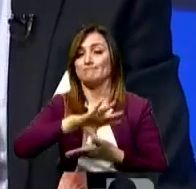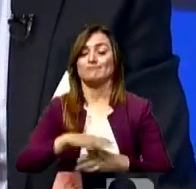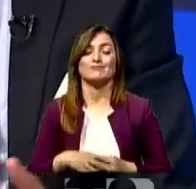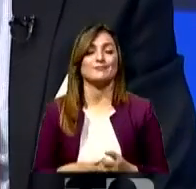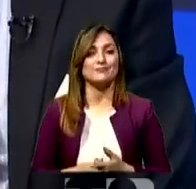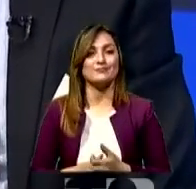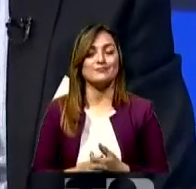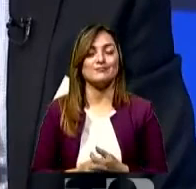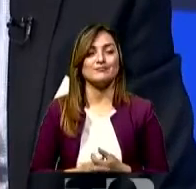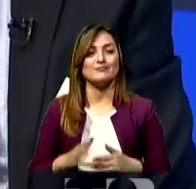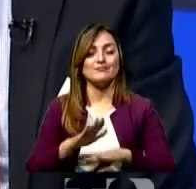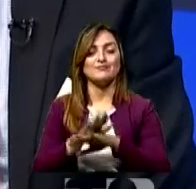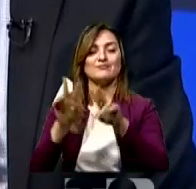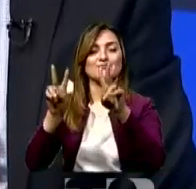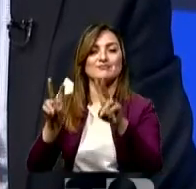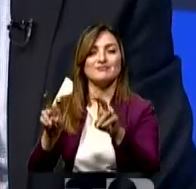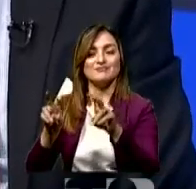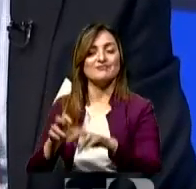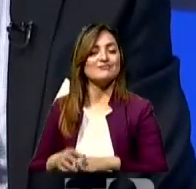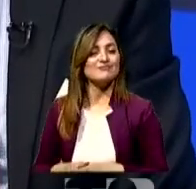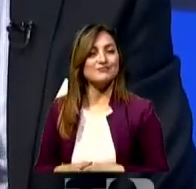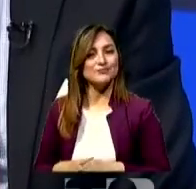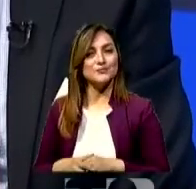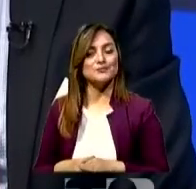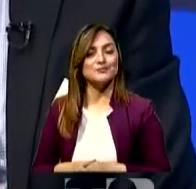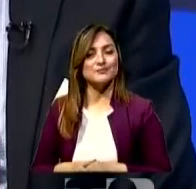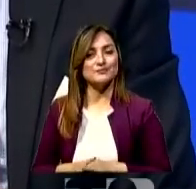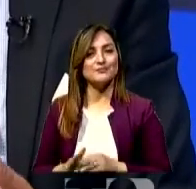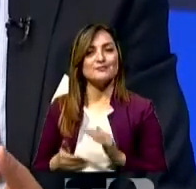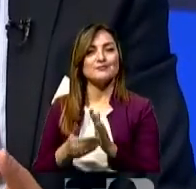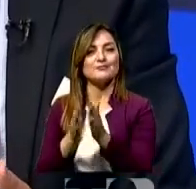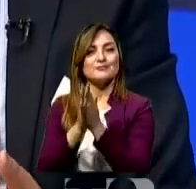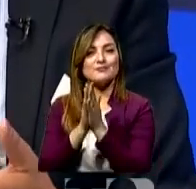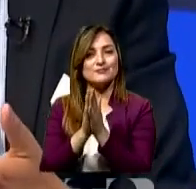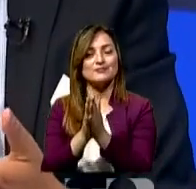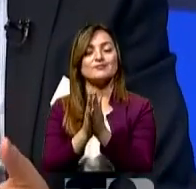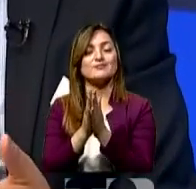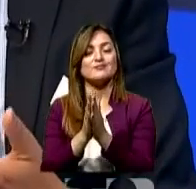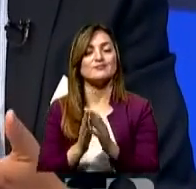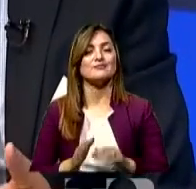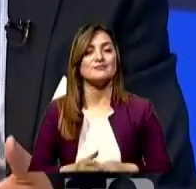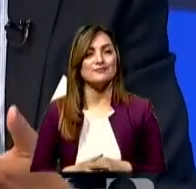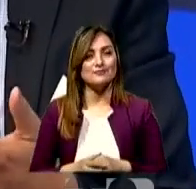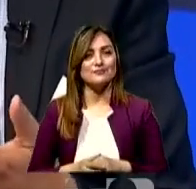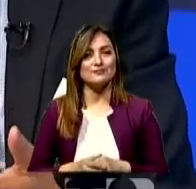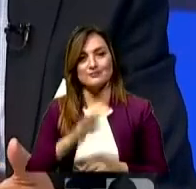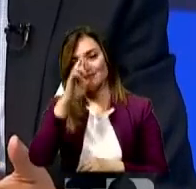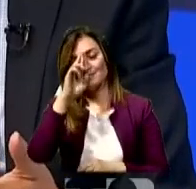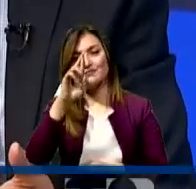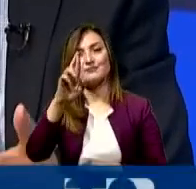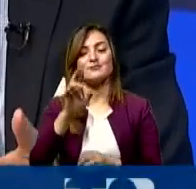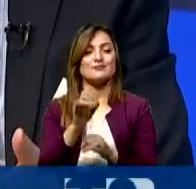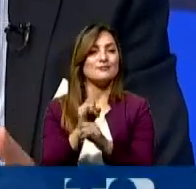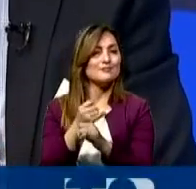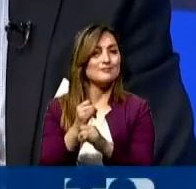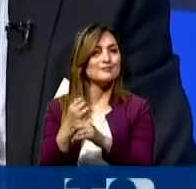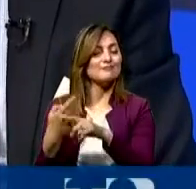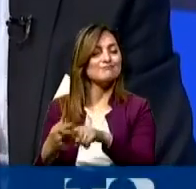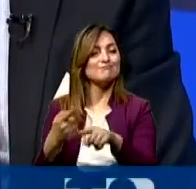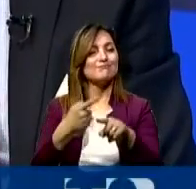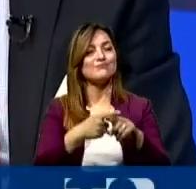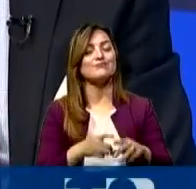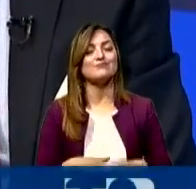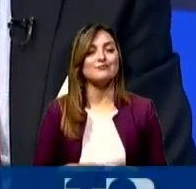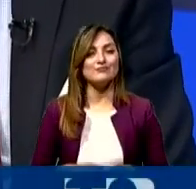sobre este tema ya que usted menciona les vuelve nuevamente pedir que exista un respeto a instrucción a las instituciones